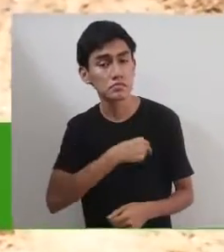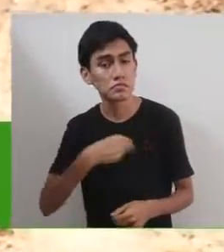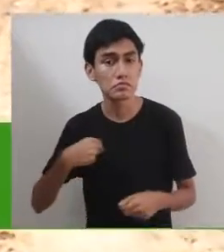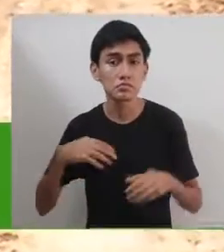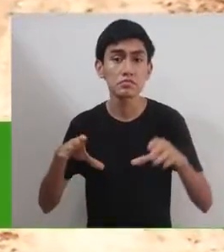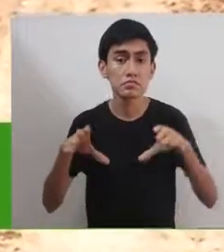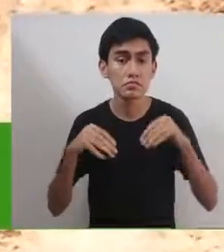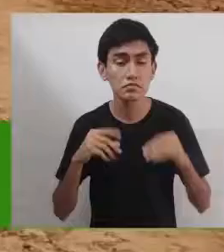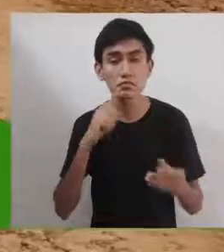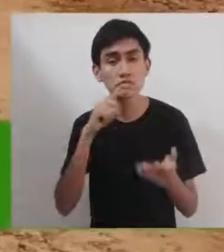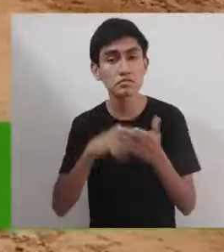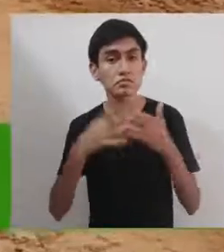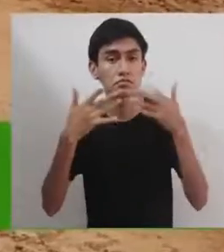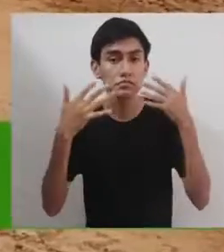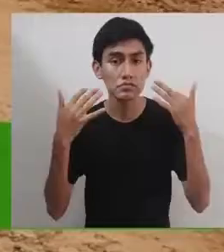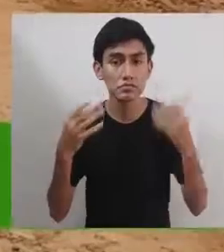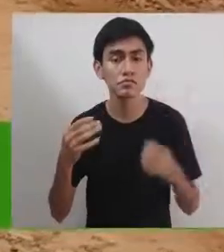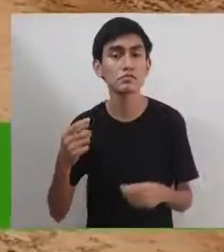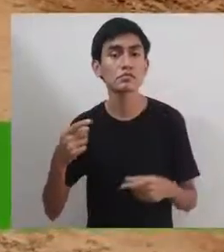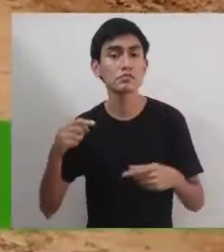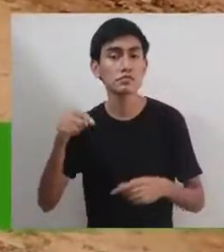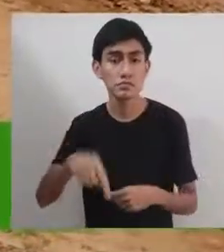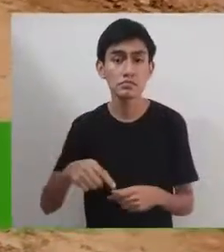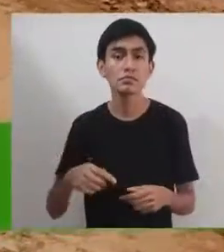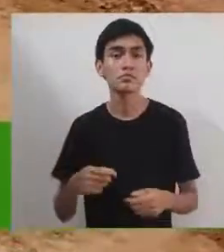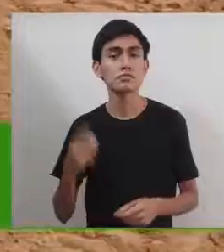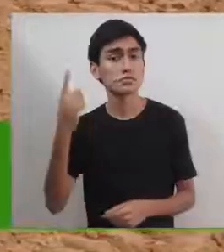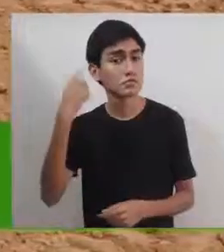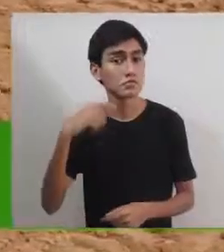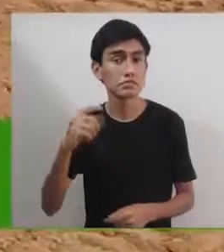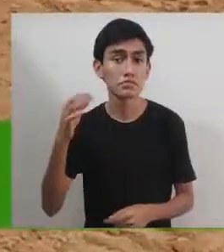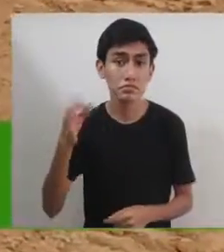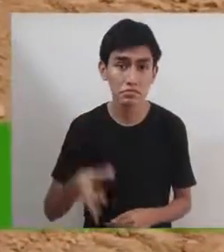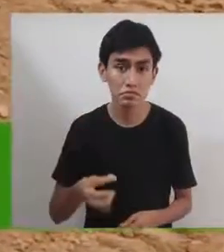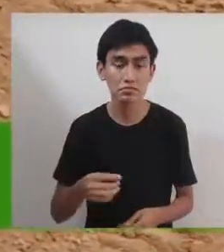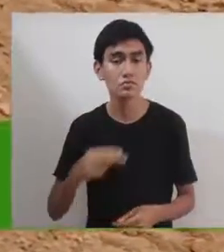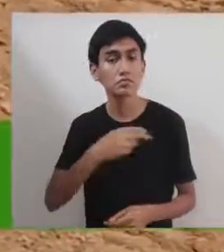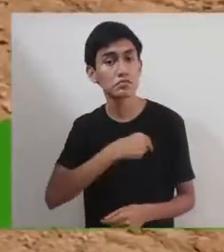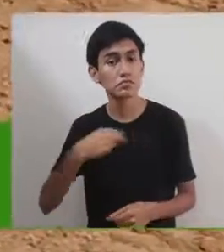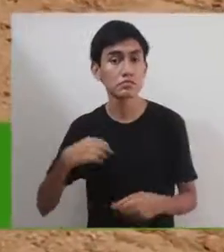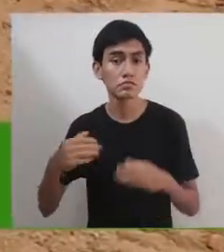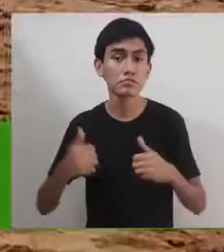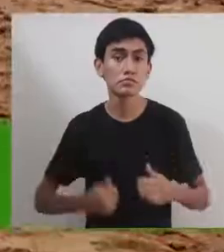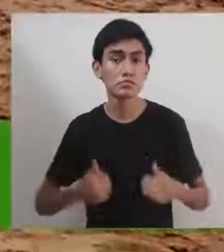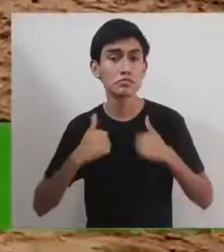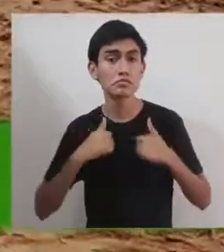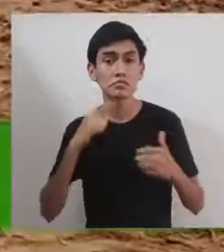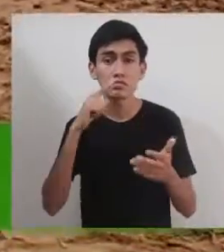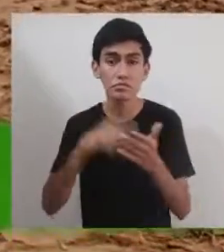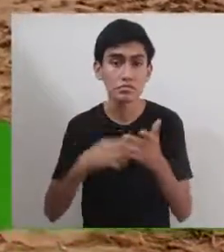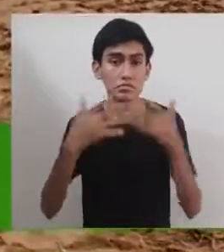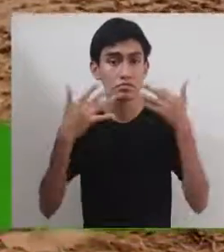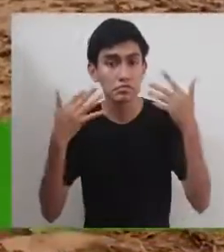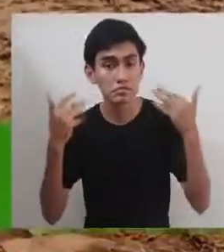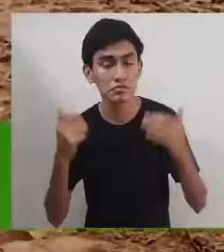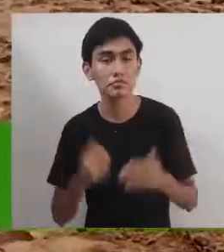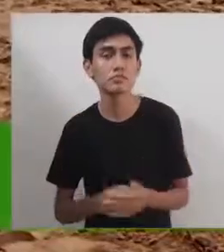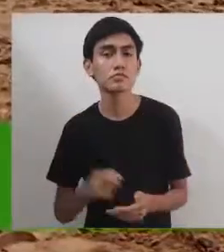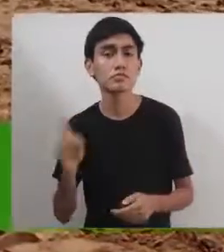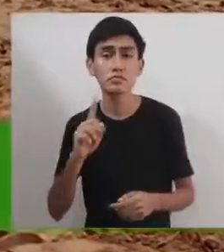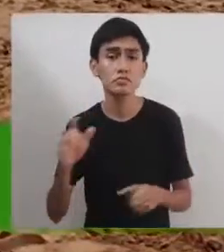recibimos y estamos contentos y felices. Claro, por supuesto, pero acá lo que vivimos, a lo menos estamos un poco contentos, no